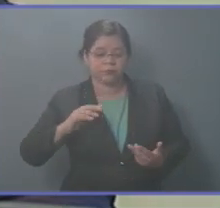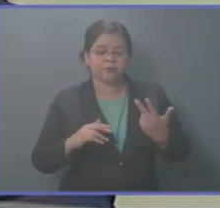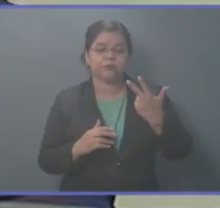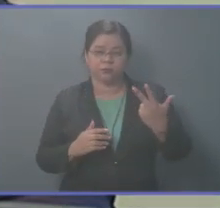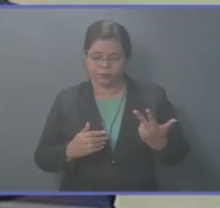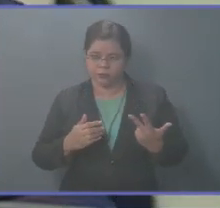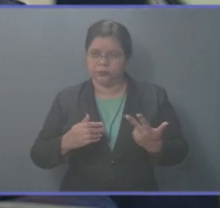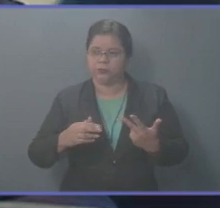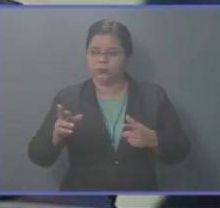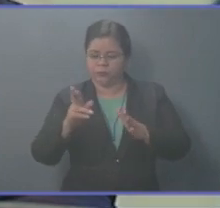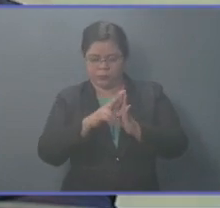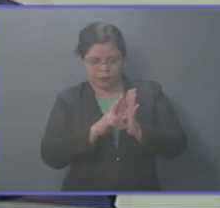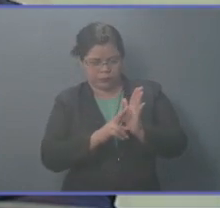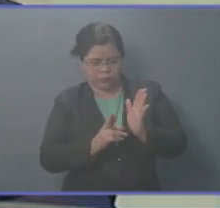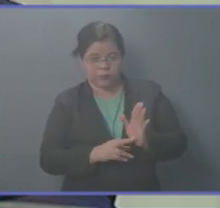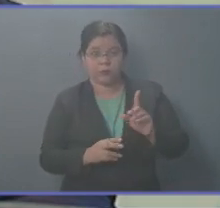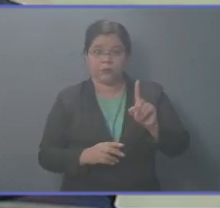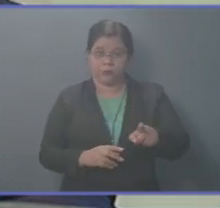condiciones. Primera,